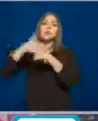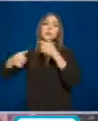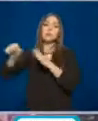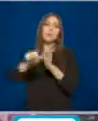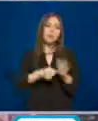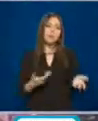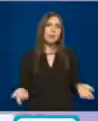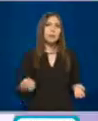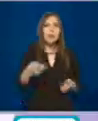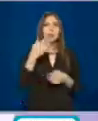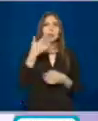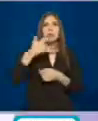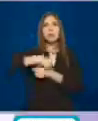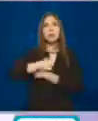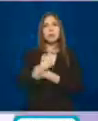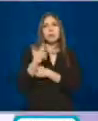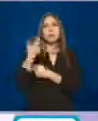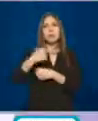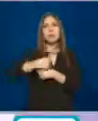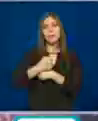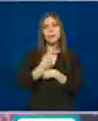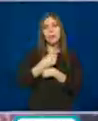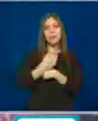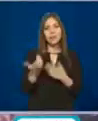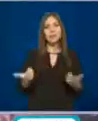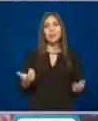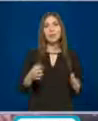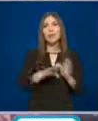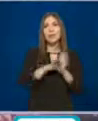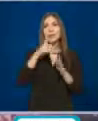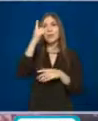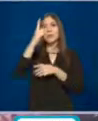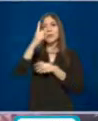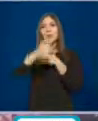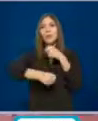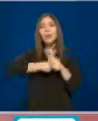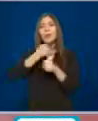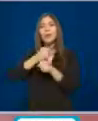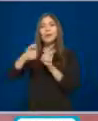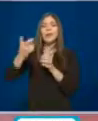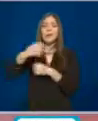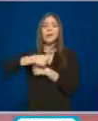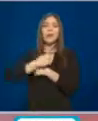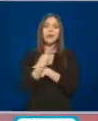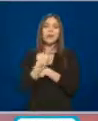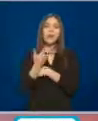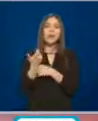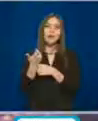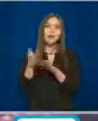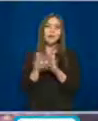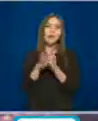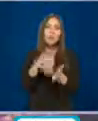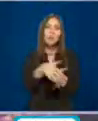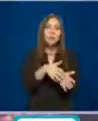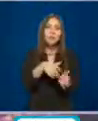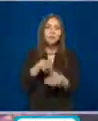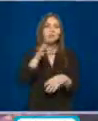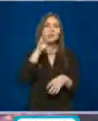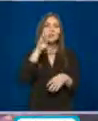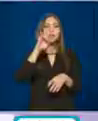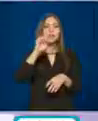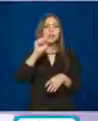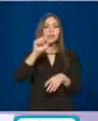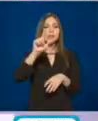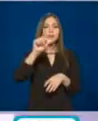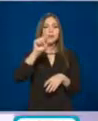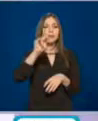Exactamente. Entonces ahí Para un año sabático. se pueden meter a Pitcairn, a la Claro. isla Pitcairn, y ahí van a ver el gobierno,